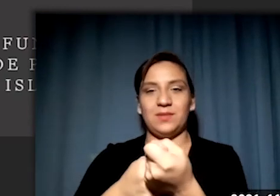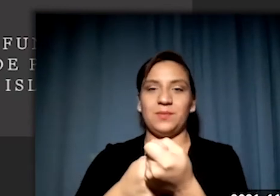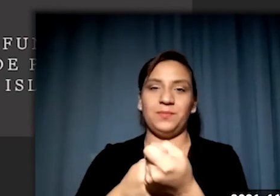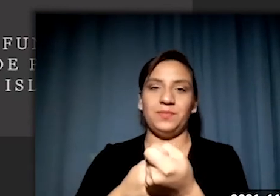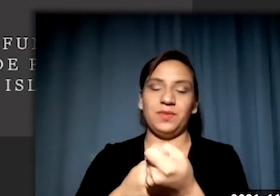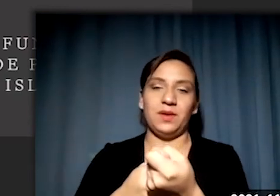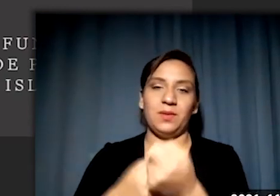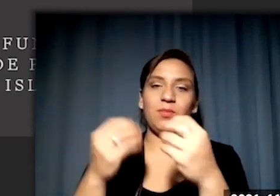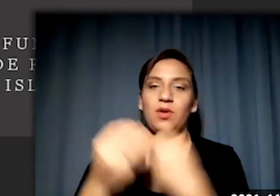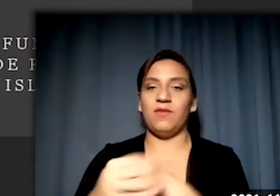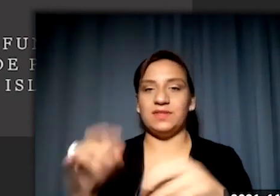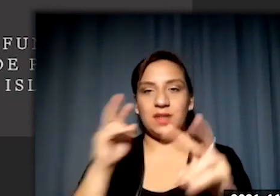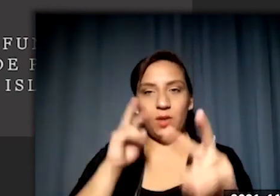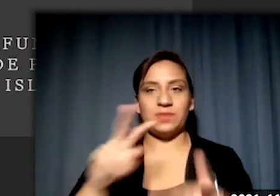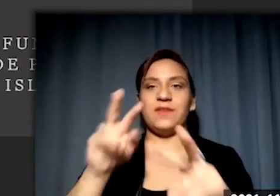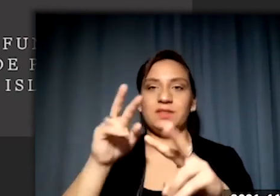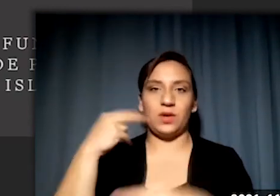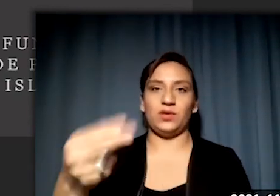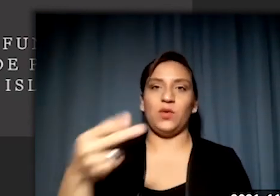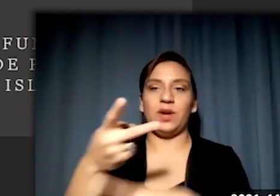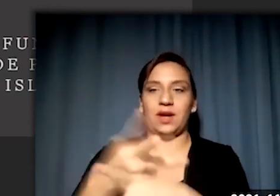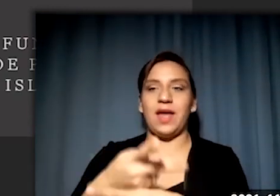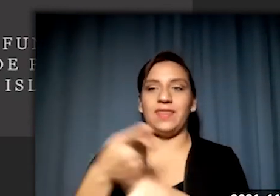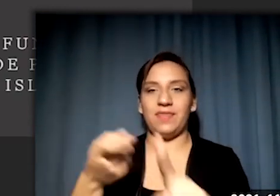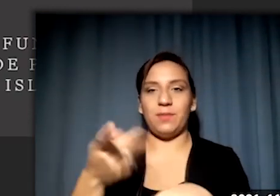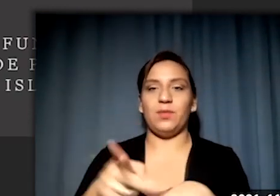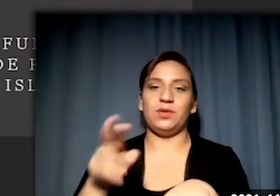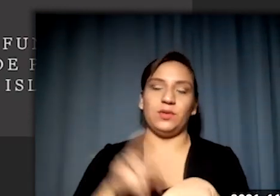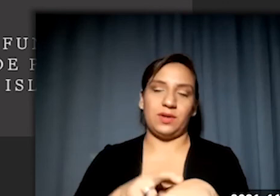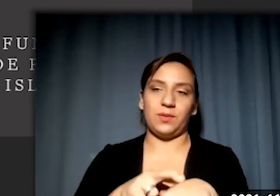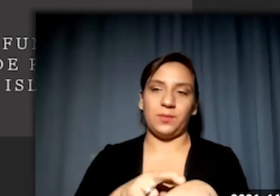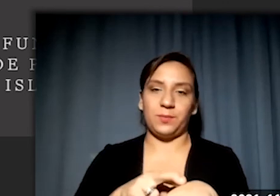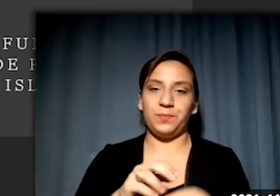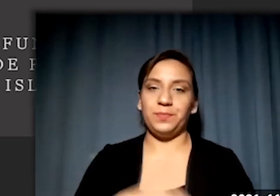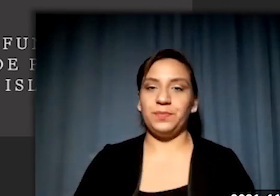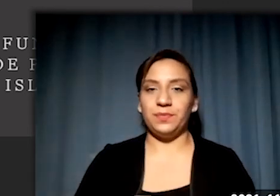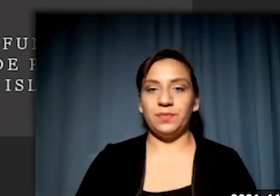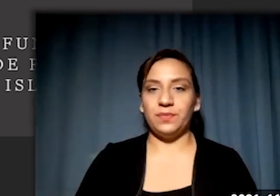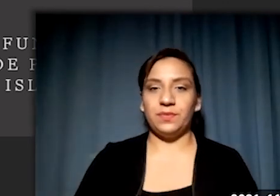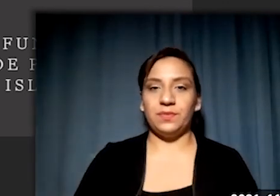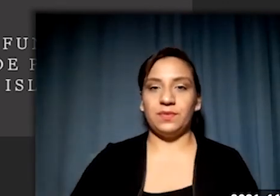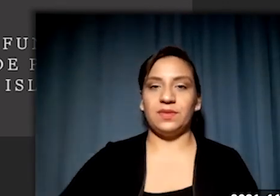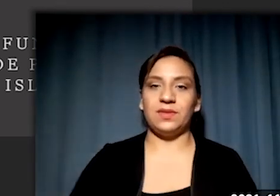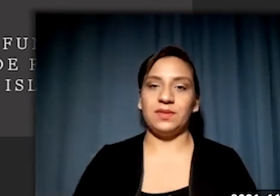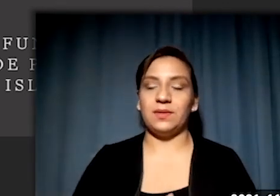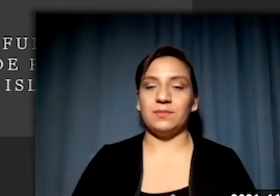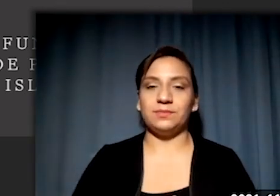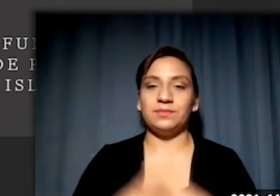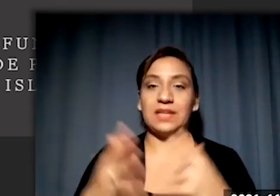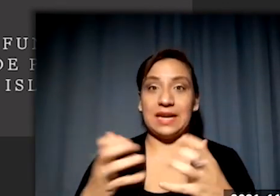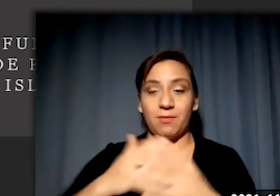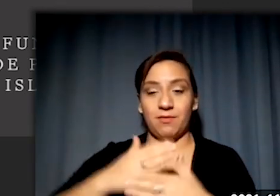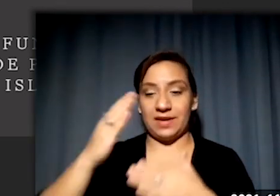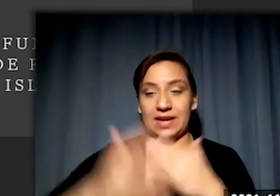Conservación Histórica de Puerto Rico. Me toca a mí, digamos, finalizar esta